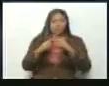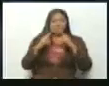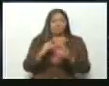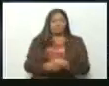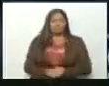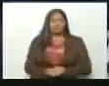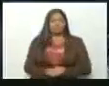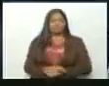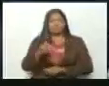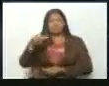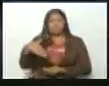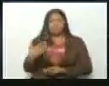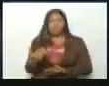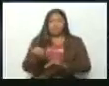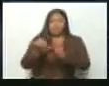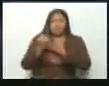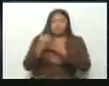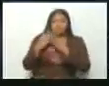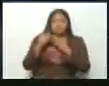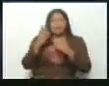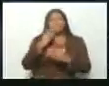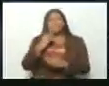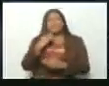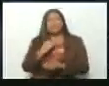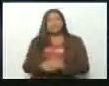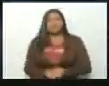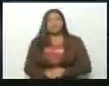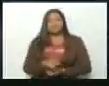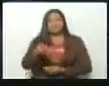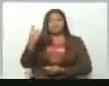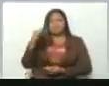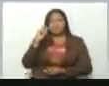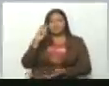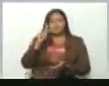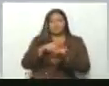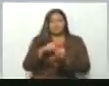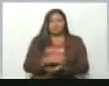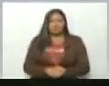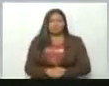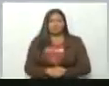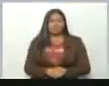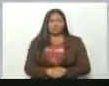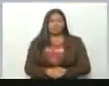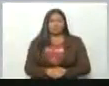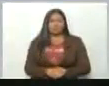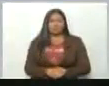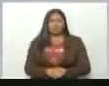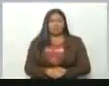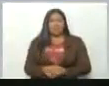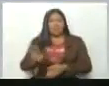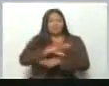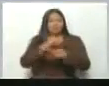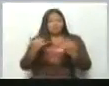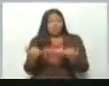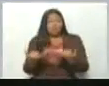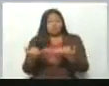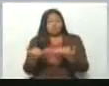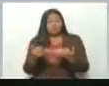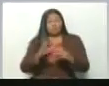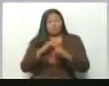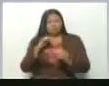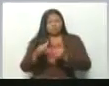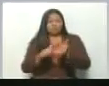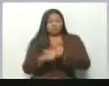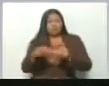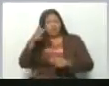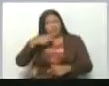y que también nos puedan aportar sus experiencias. ¡Tú y tienes que estar ahí! La viceministra va a anunciar el tema que viene a continuación. Porque como esto es una vía